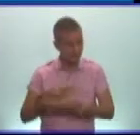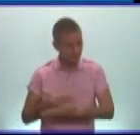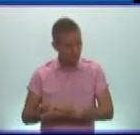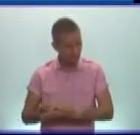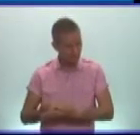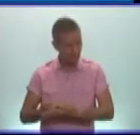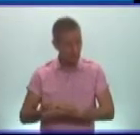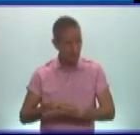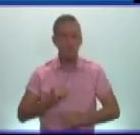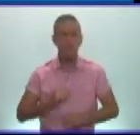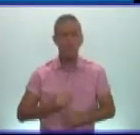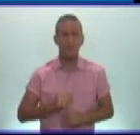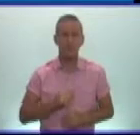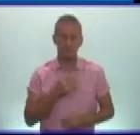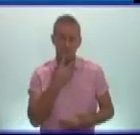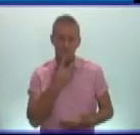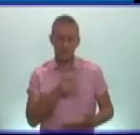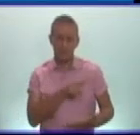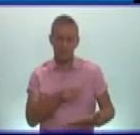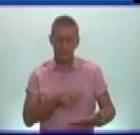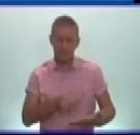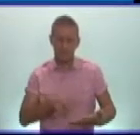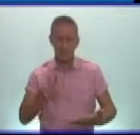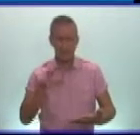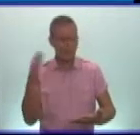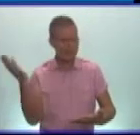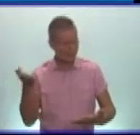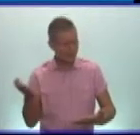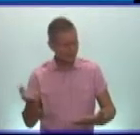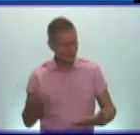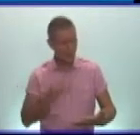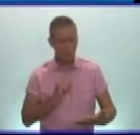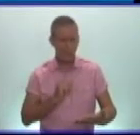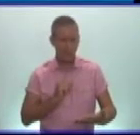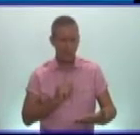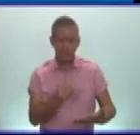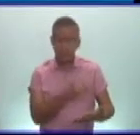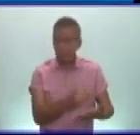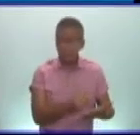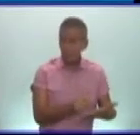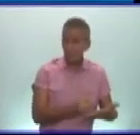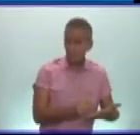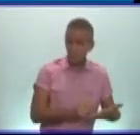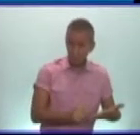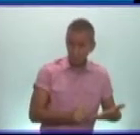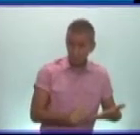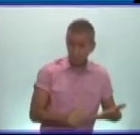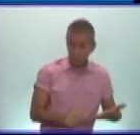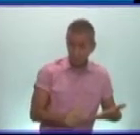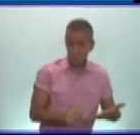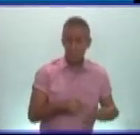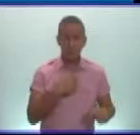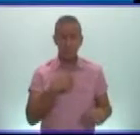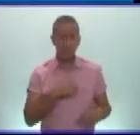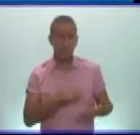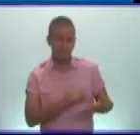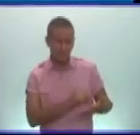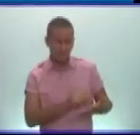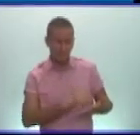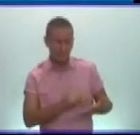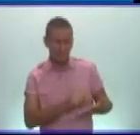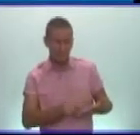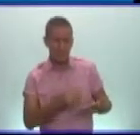Lee nuevamente el texto, van a leer de forma rápida y copia en tu libreta las expresiones que demuestran que estamos